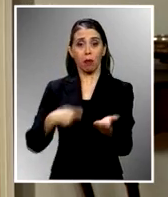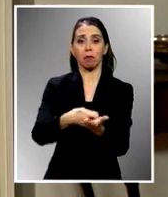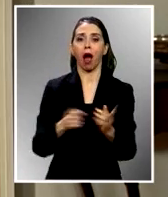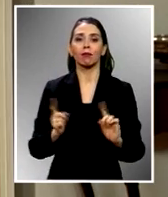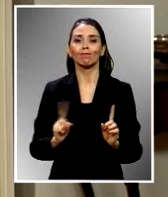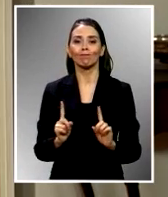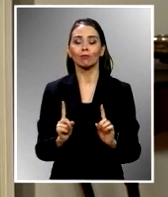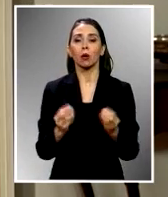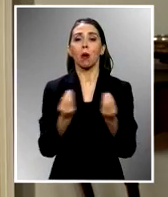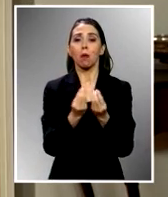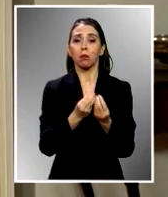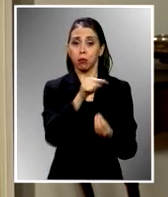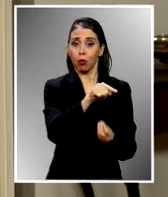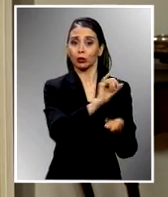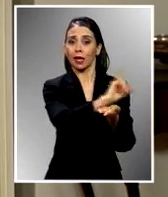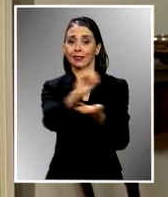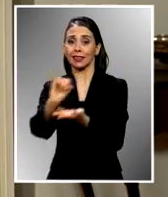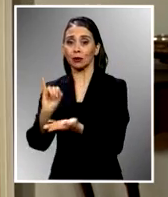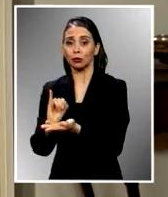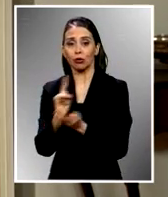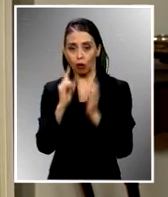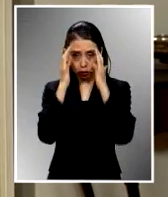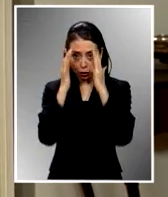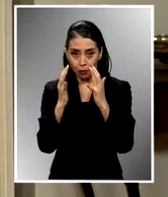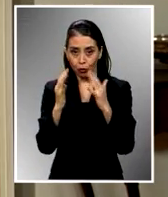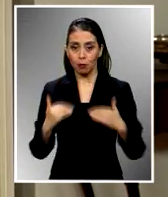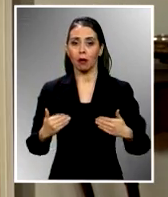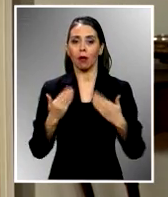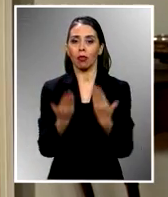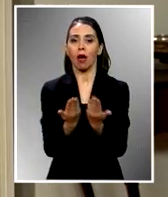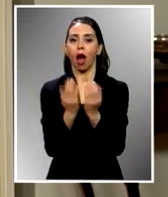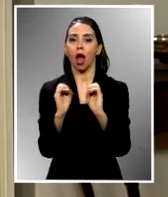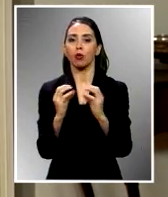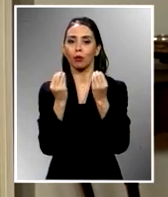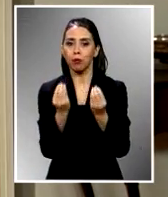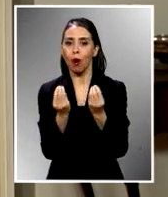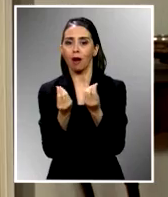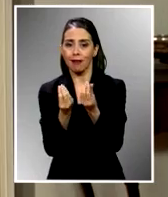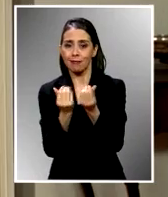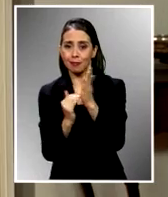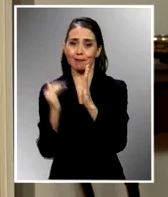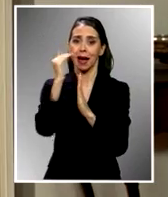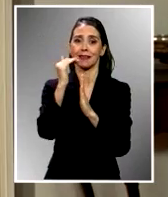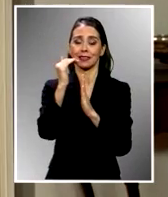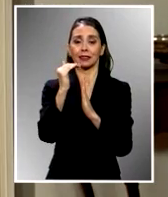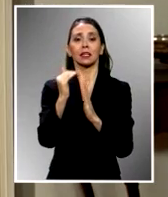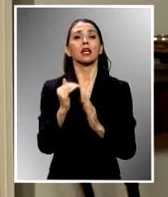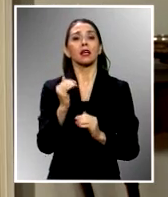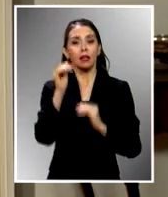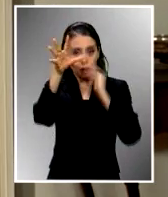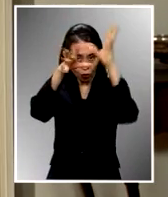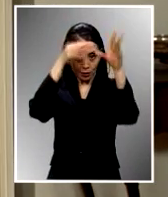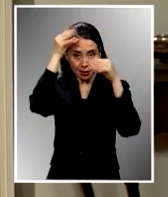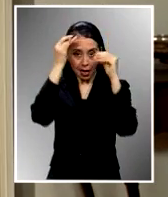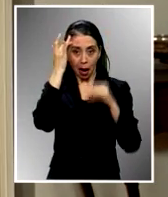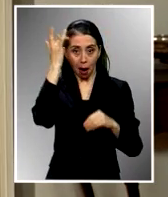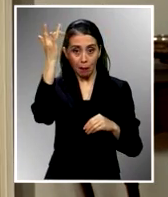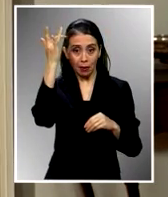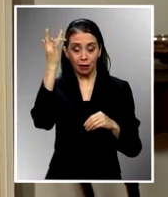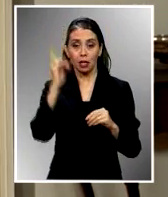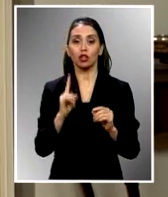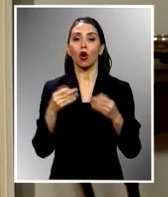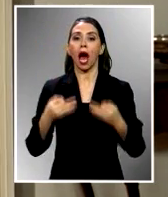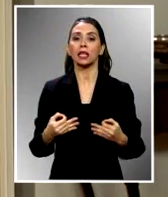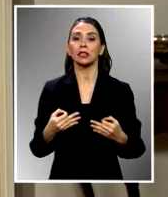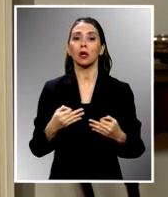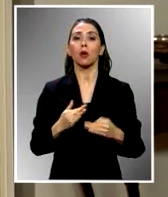muchos establecimientos no se preocupan de dar educación de excelencia porque muchas veces los conocimientos obtenidos no aseguran un